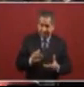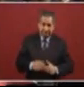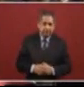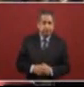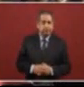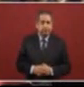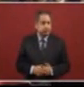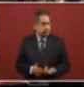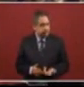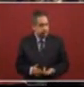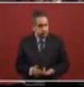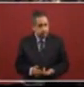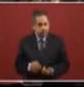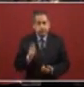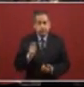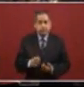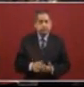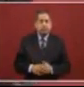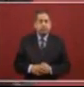Entonces,